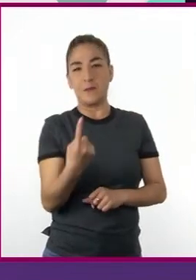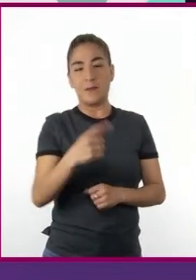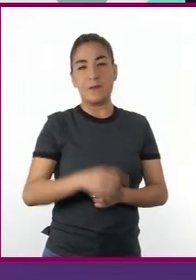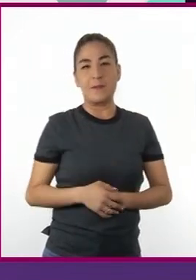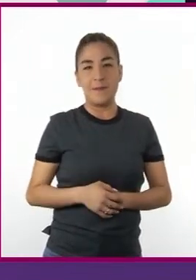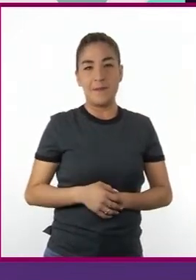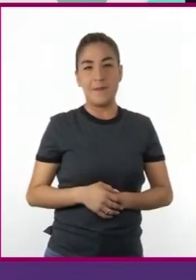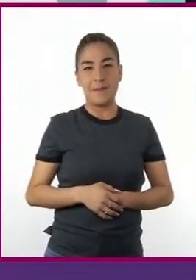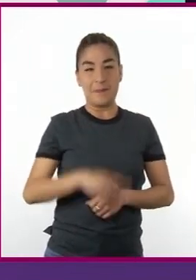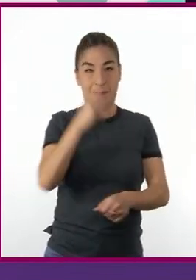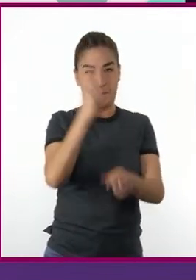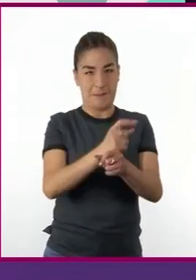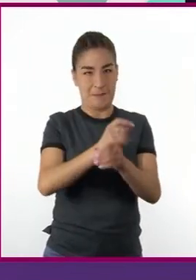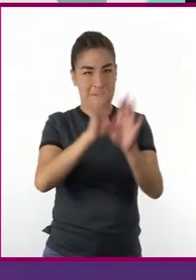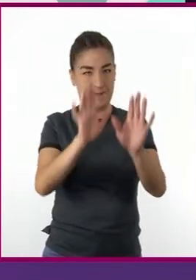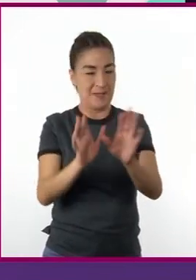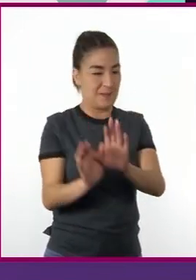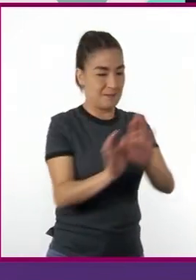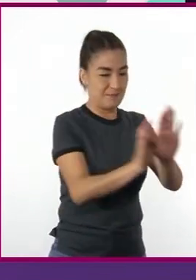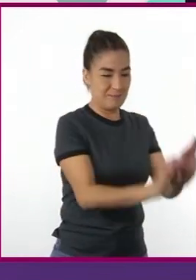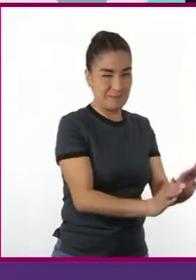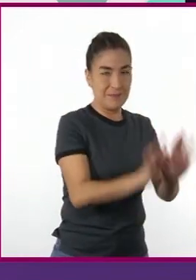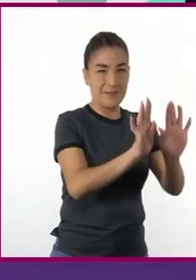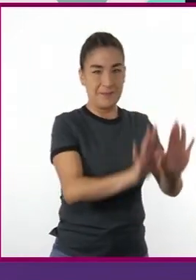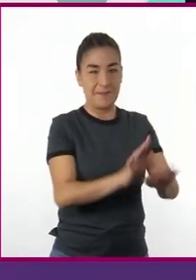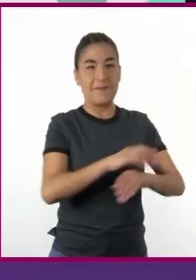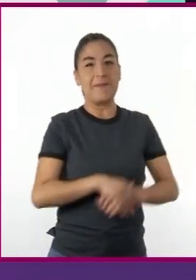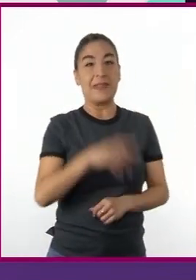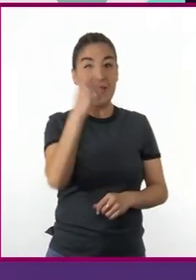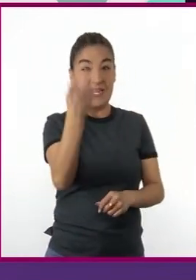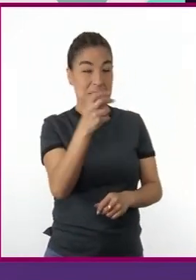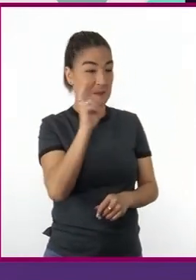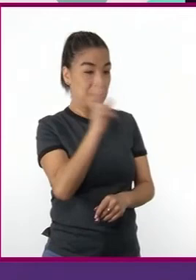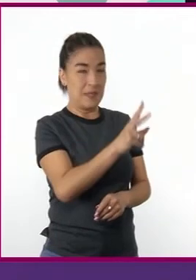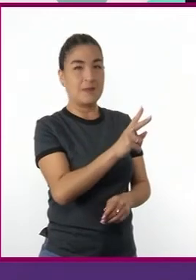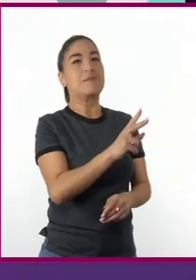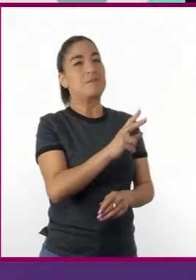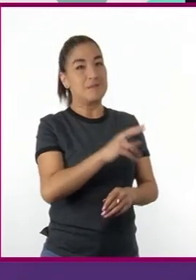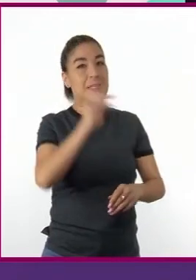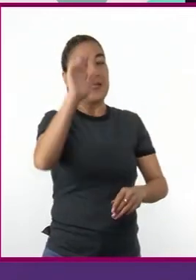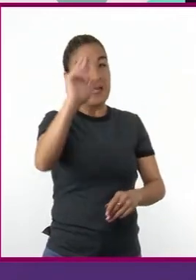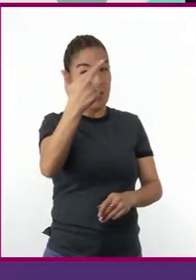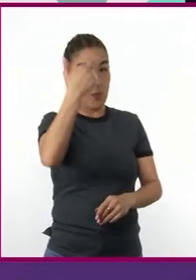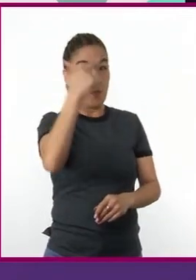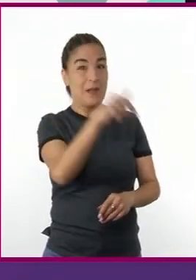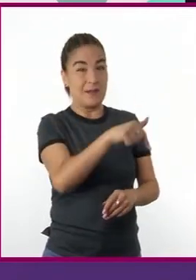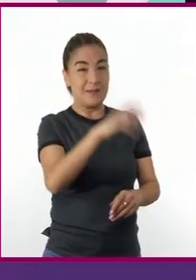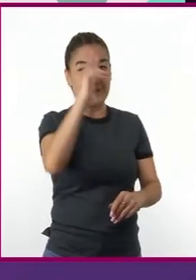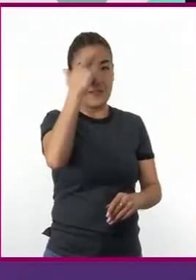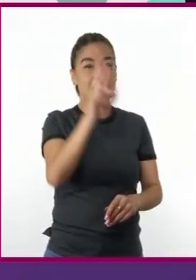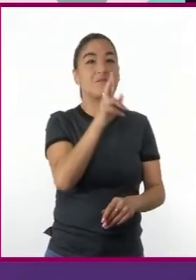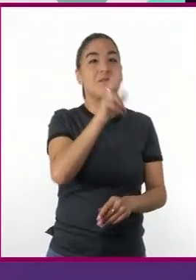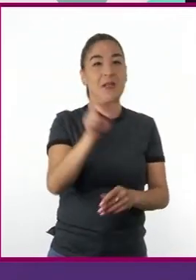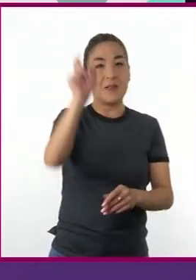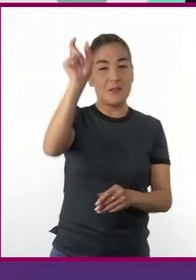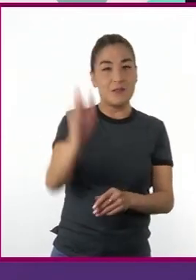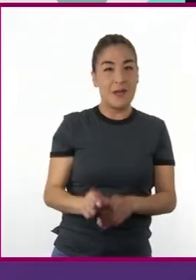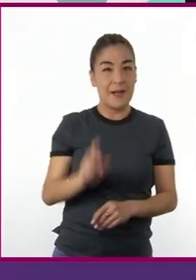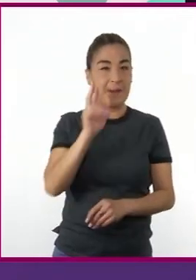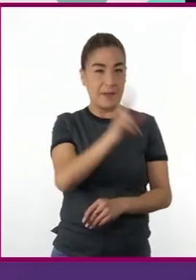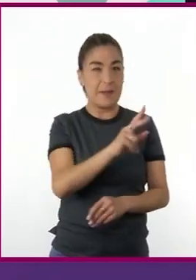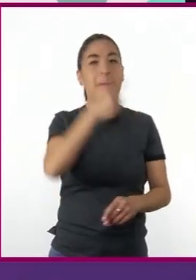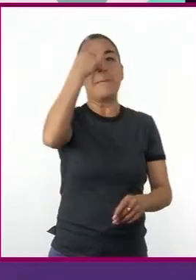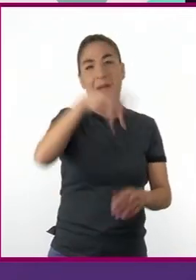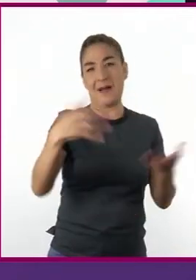hecho la primera parte del proceso. Deben tener estos resultados muy presentes, ya que con ellos se obtendrá parte